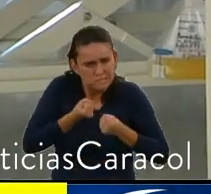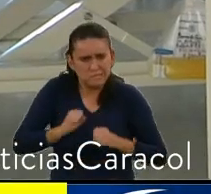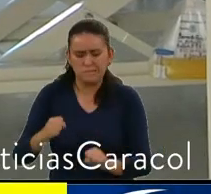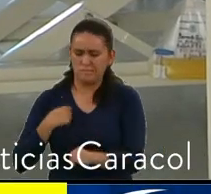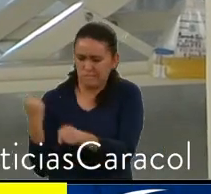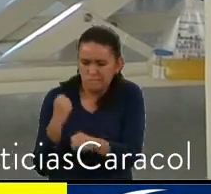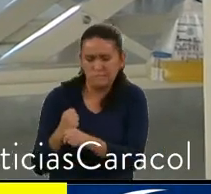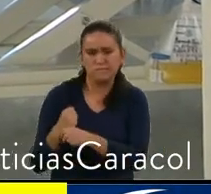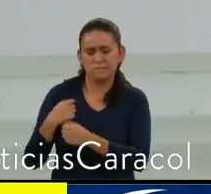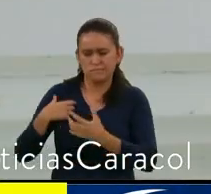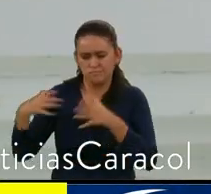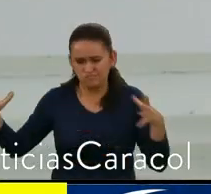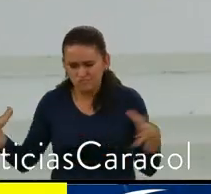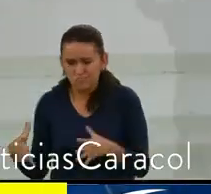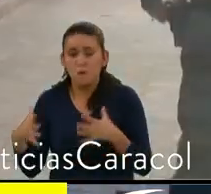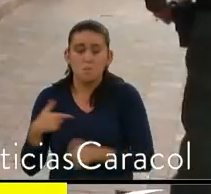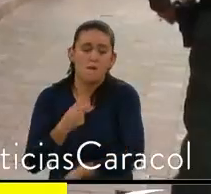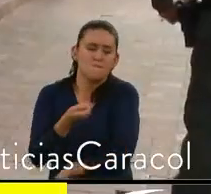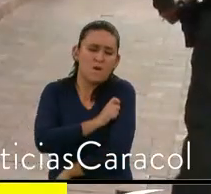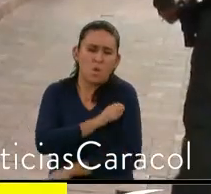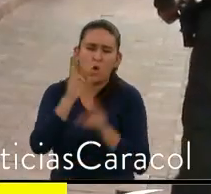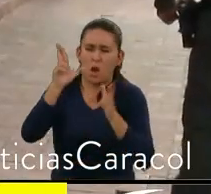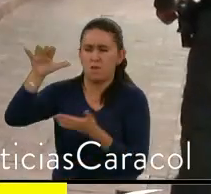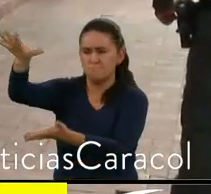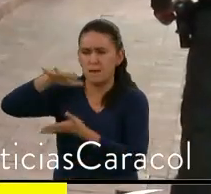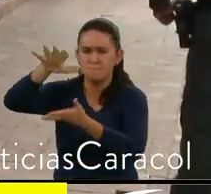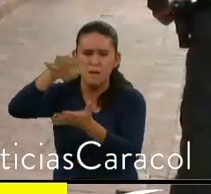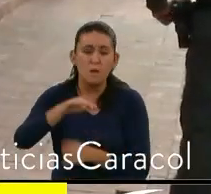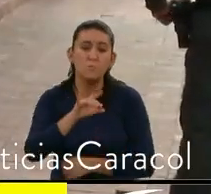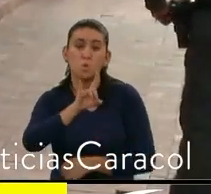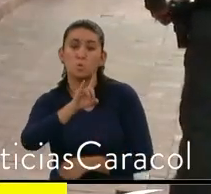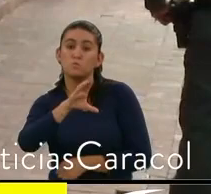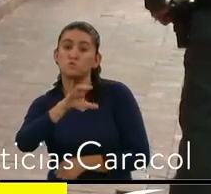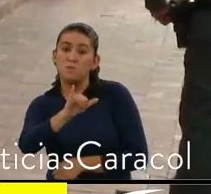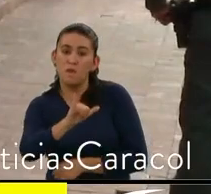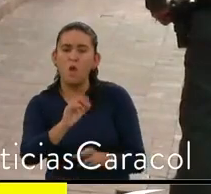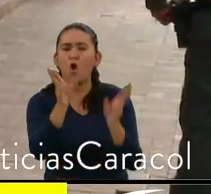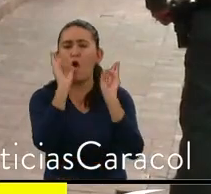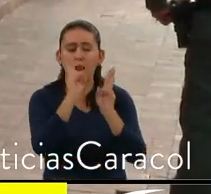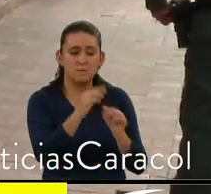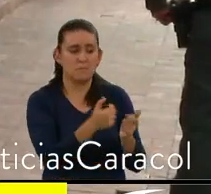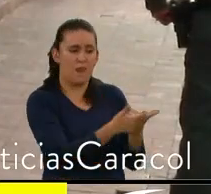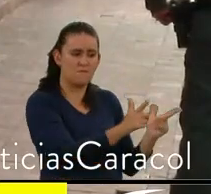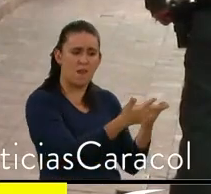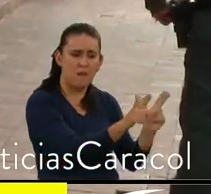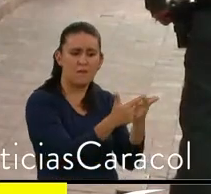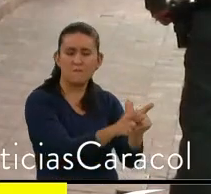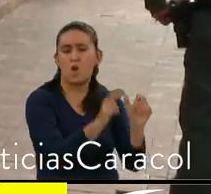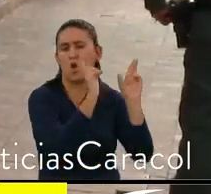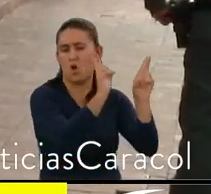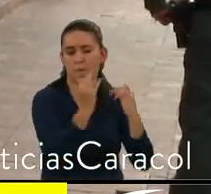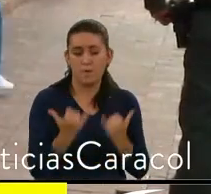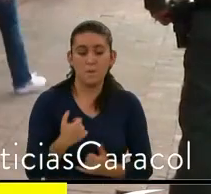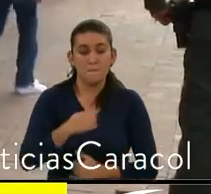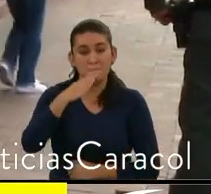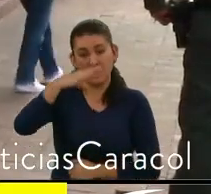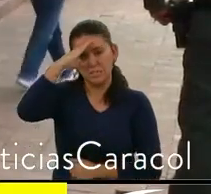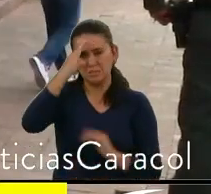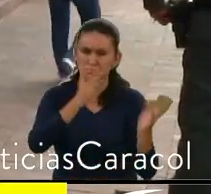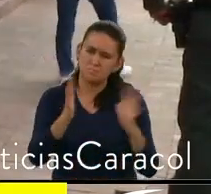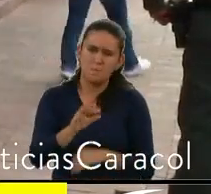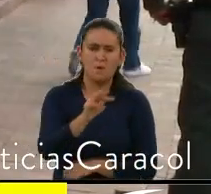para poder garantizar que la vacunación se dé a tiempo, que las camas de cuidados intensivos estén donde tienen que estar. Hoy en Medellín estamos entre el 82